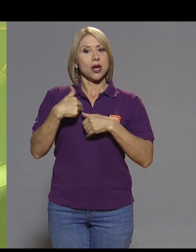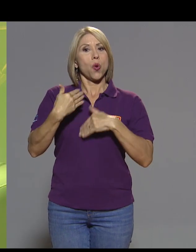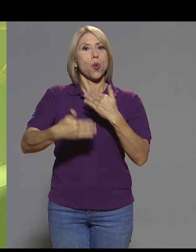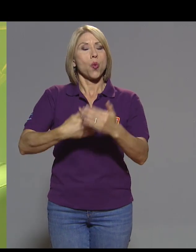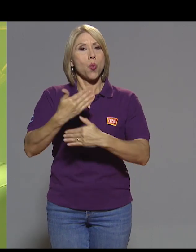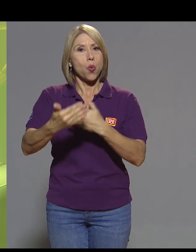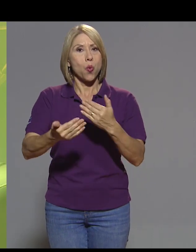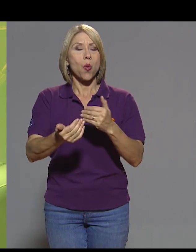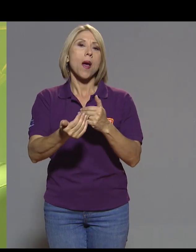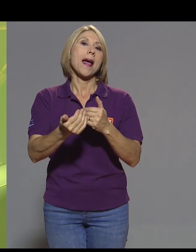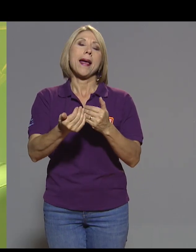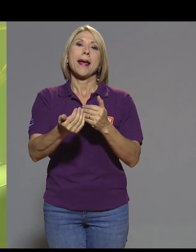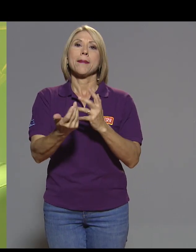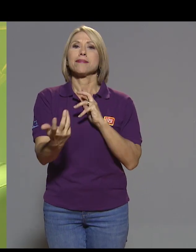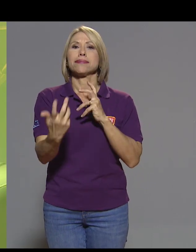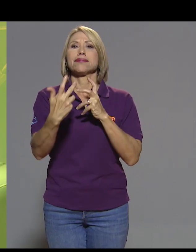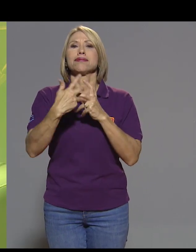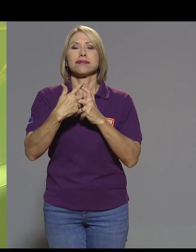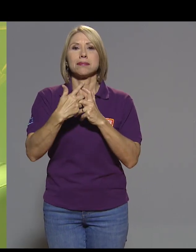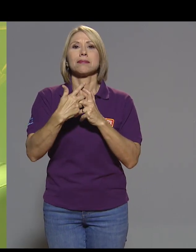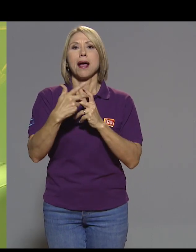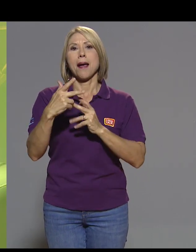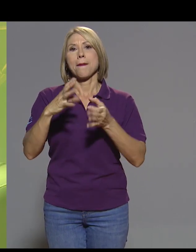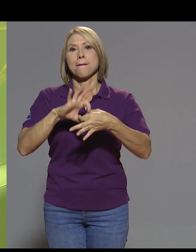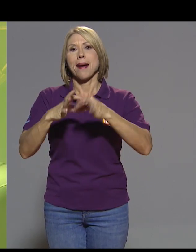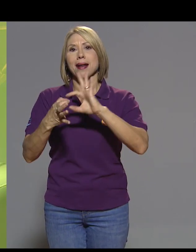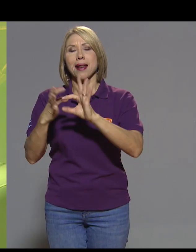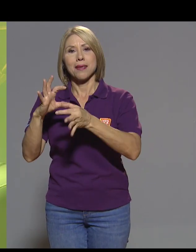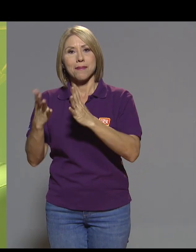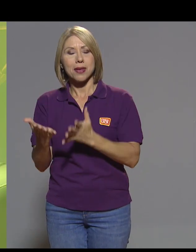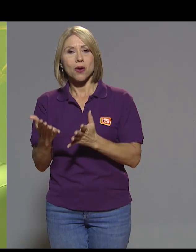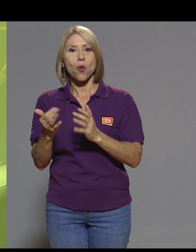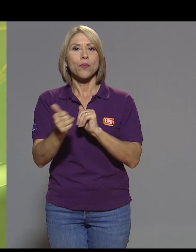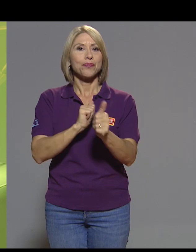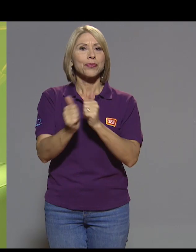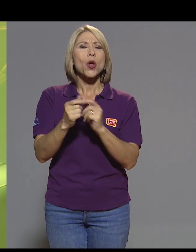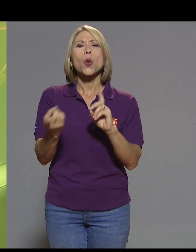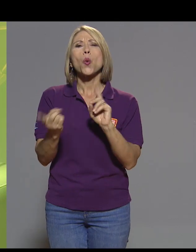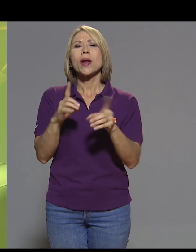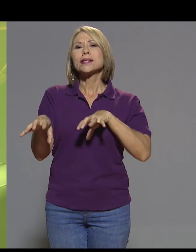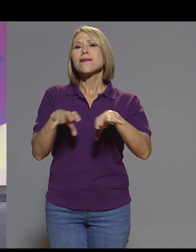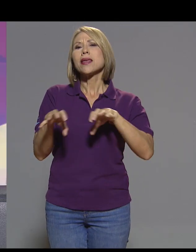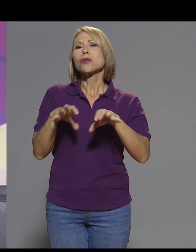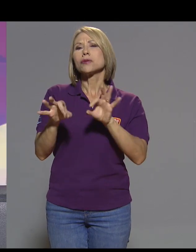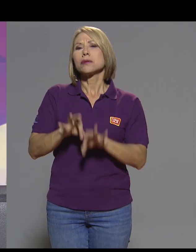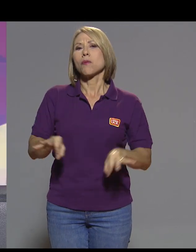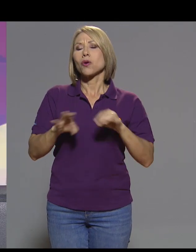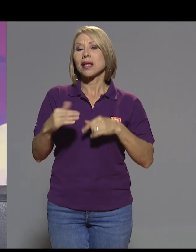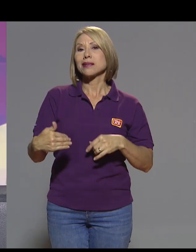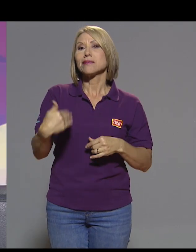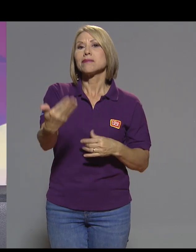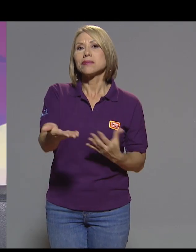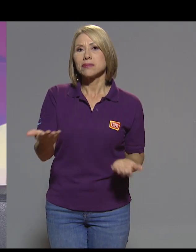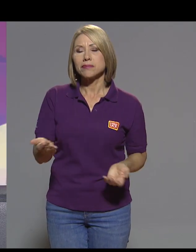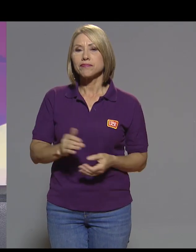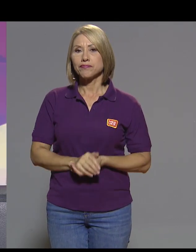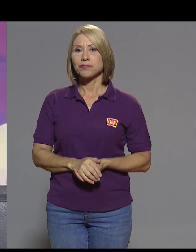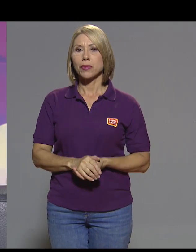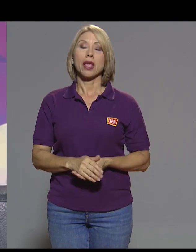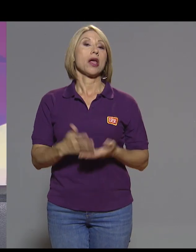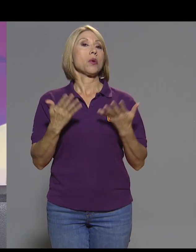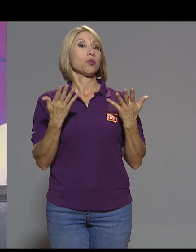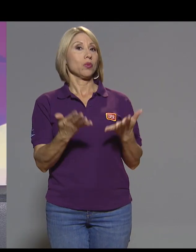y cuáles son esos eventos importantes que tenemos prontos a realizarse sí bueno la parte